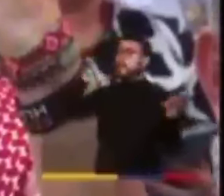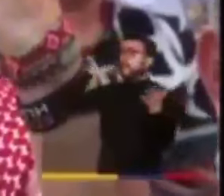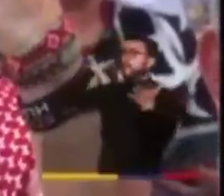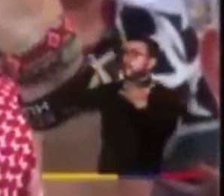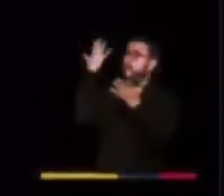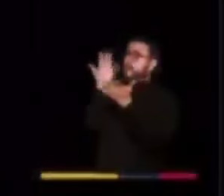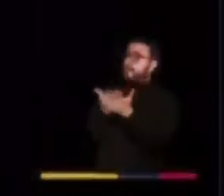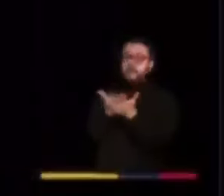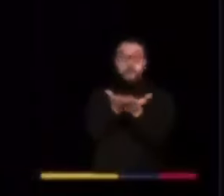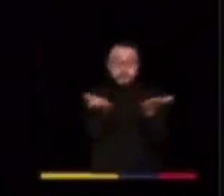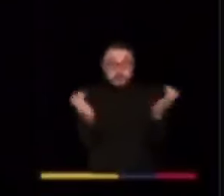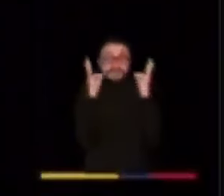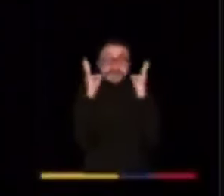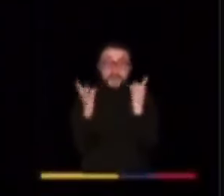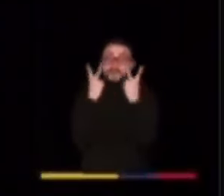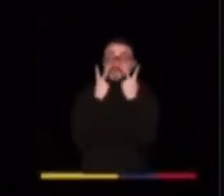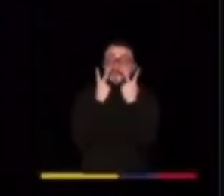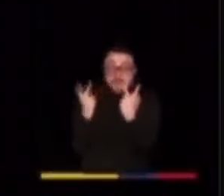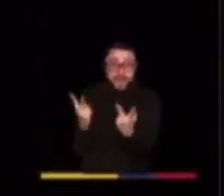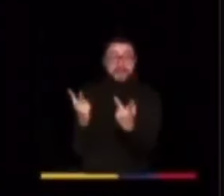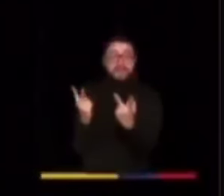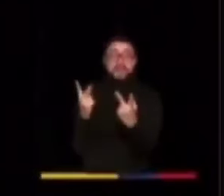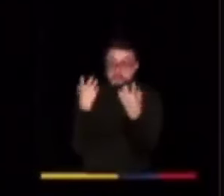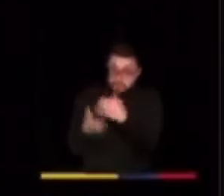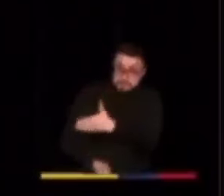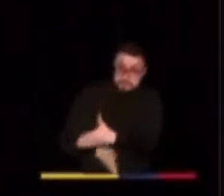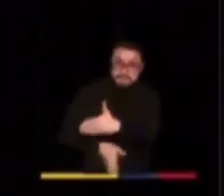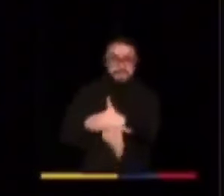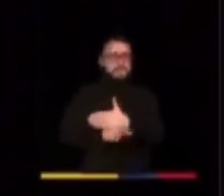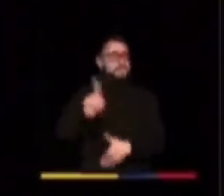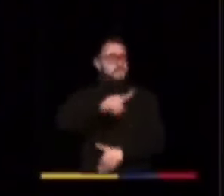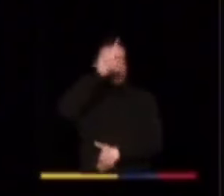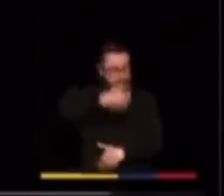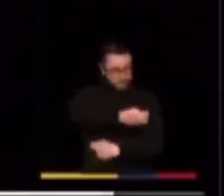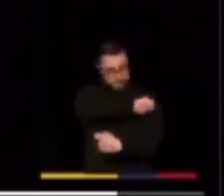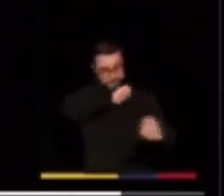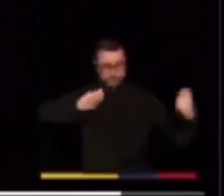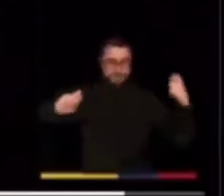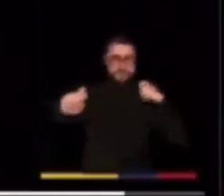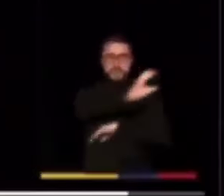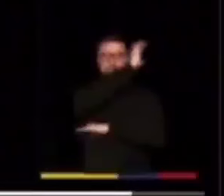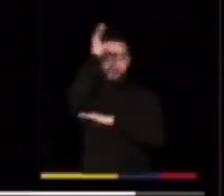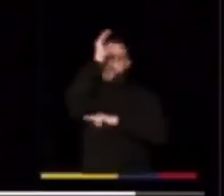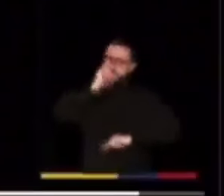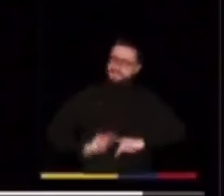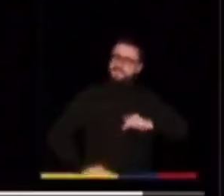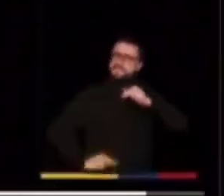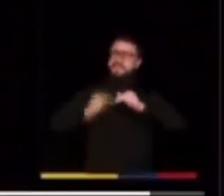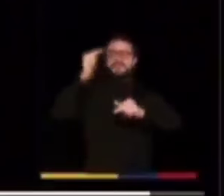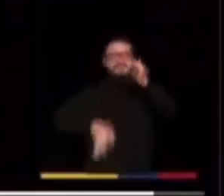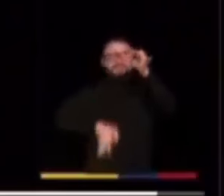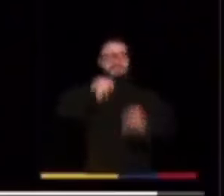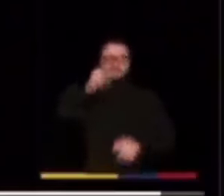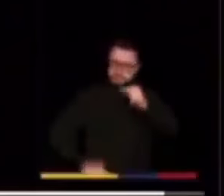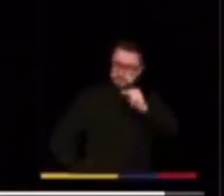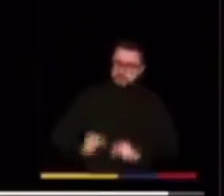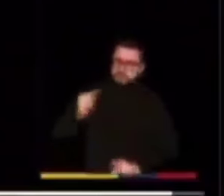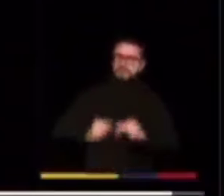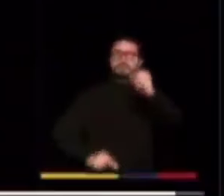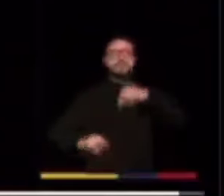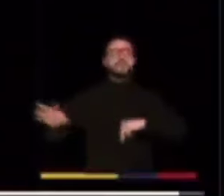mantenido, y ustedes son testigos de ello. Sino que aquí tiene que haber una nación que construya justicia, que construya libertad, que